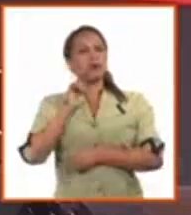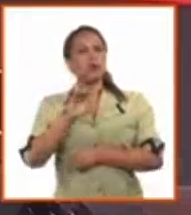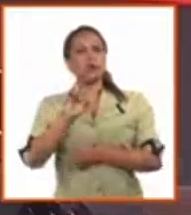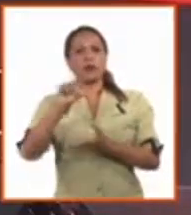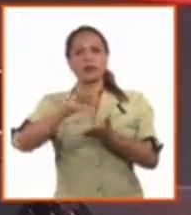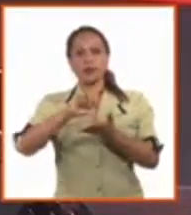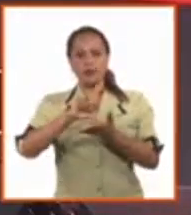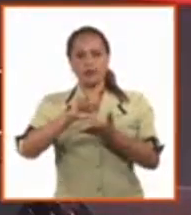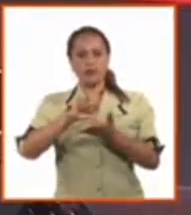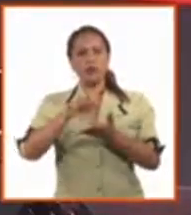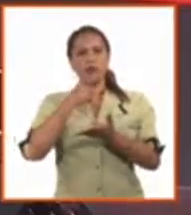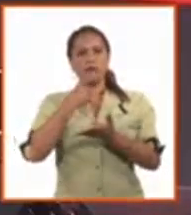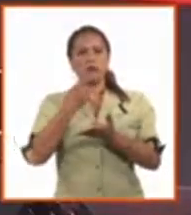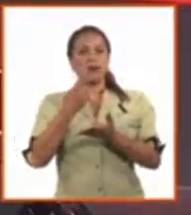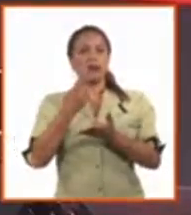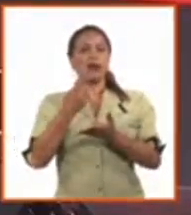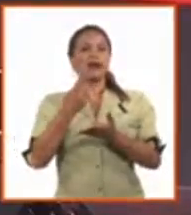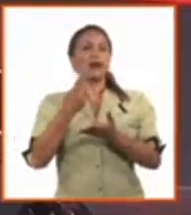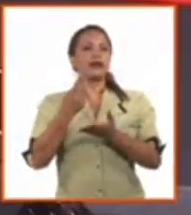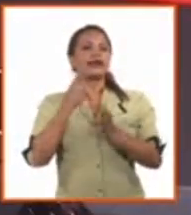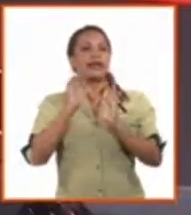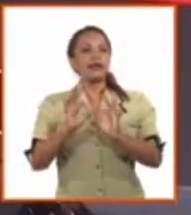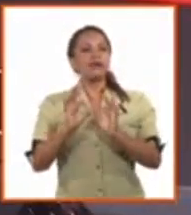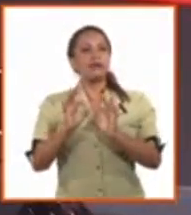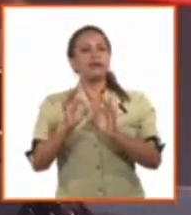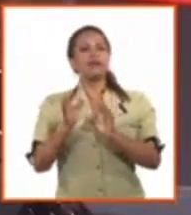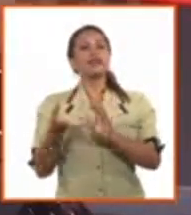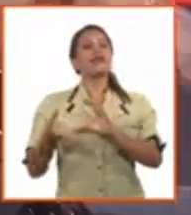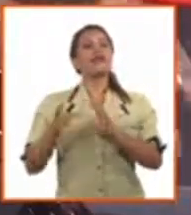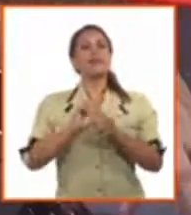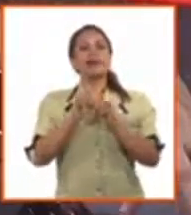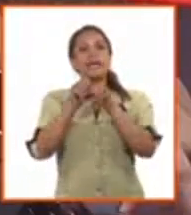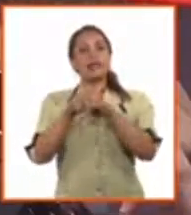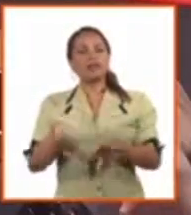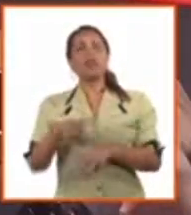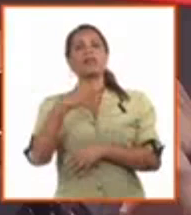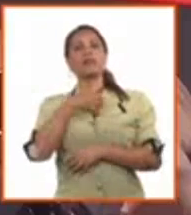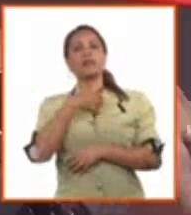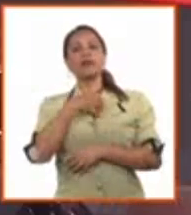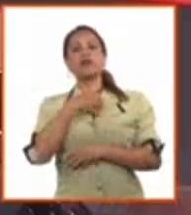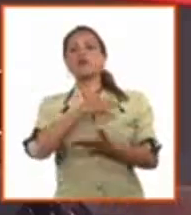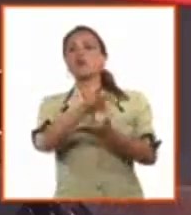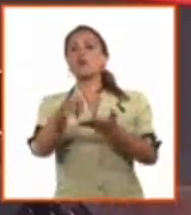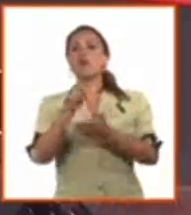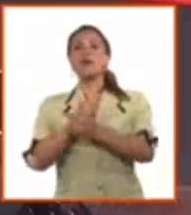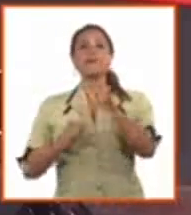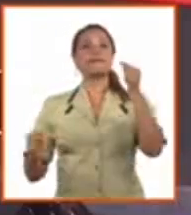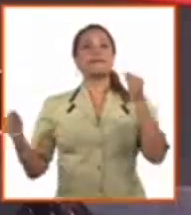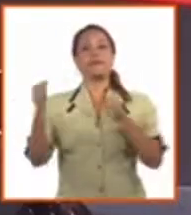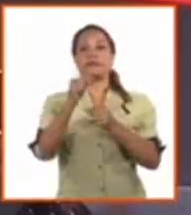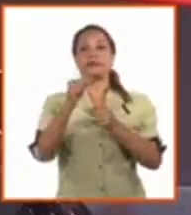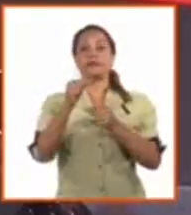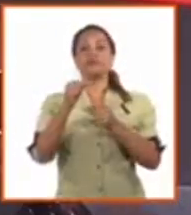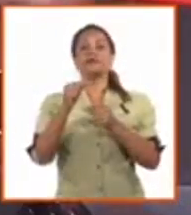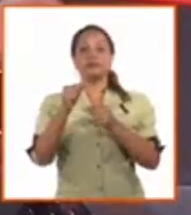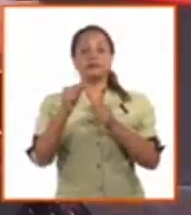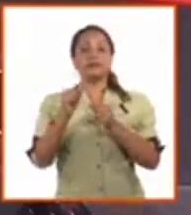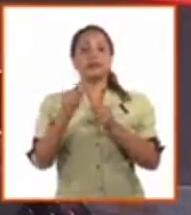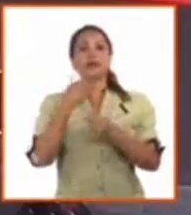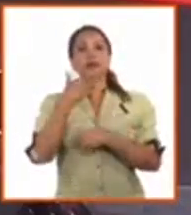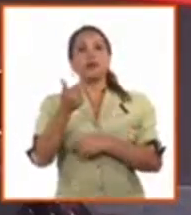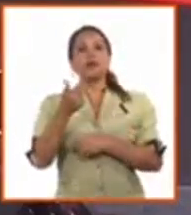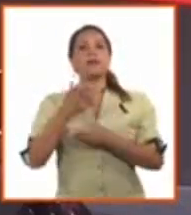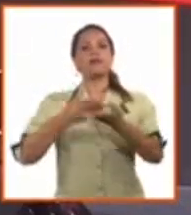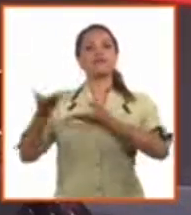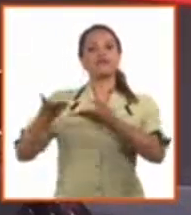que de manera natural tienen una posición privilegiada para